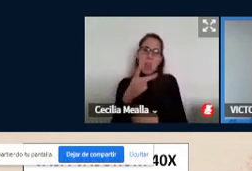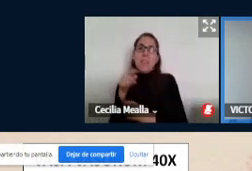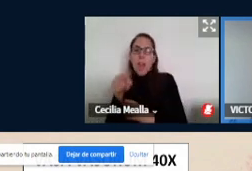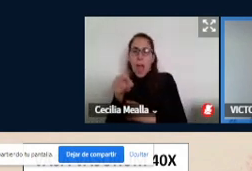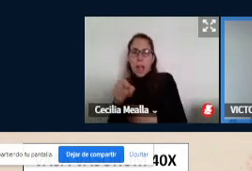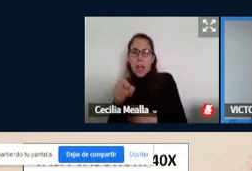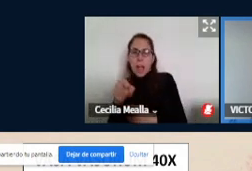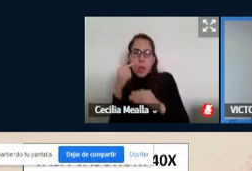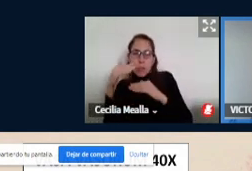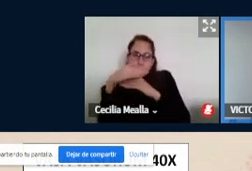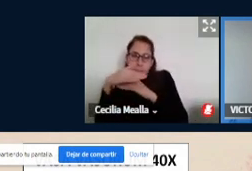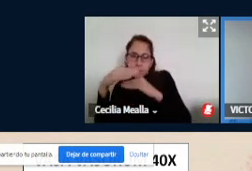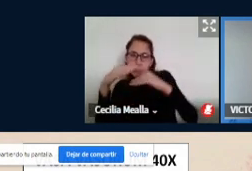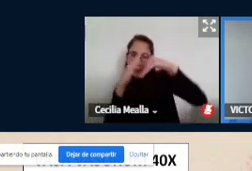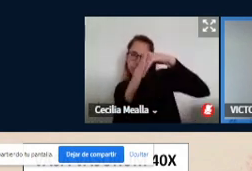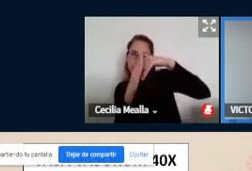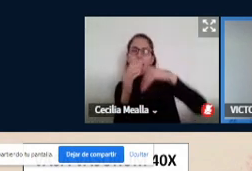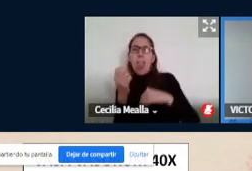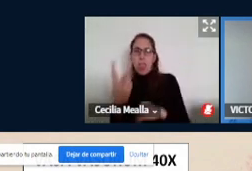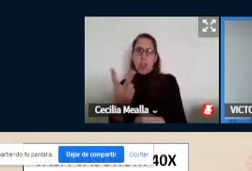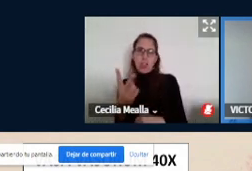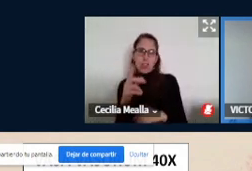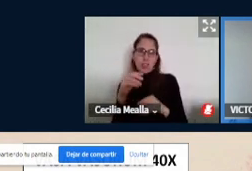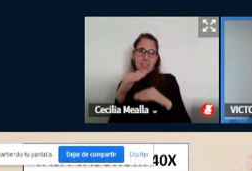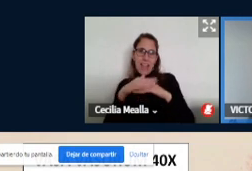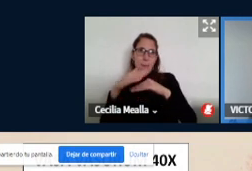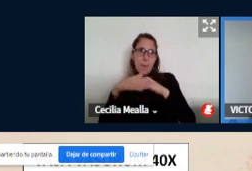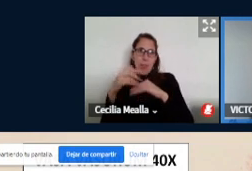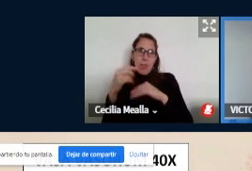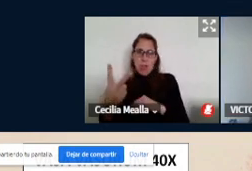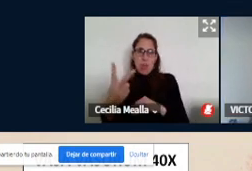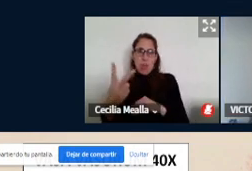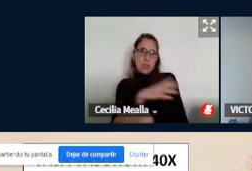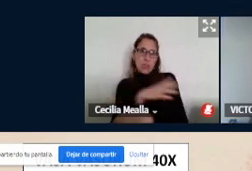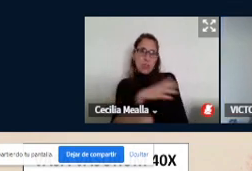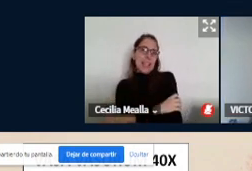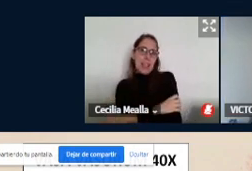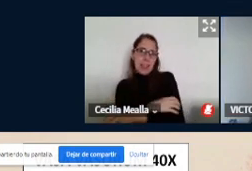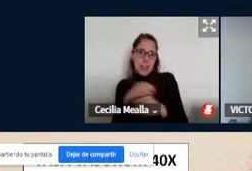2 capitas de células, de núcleos, de células musculares.